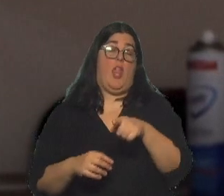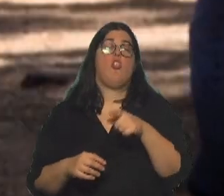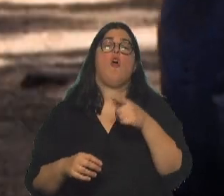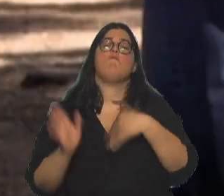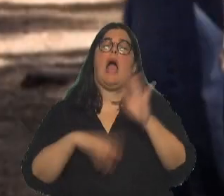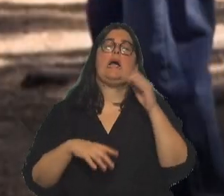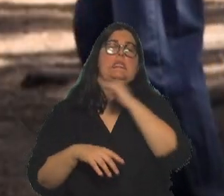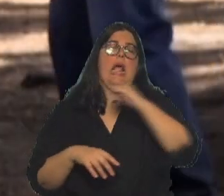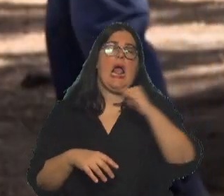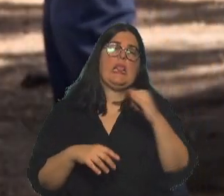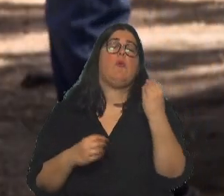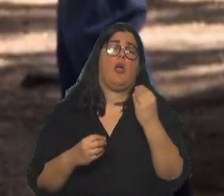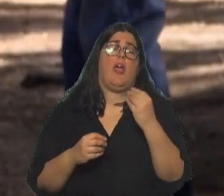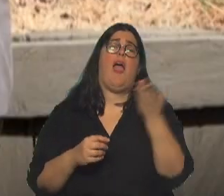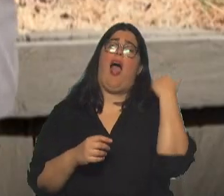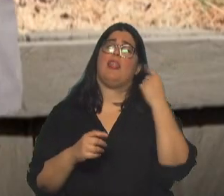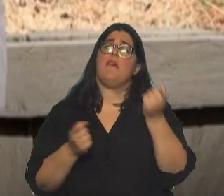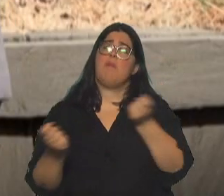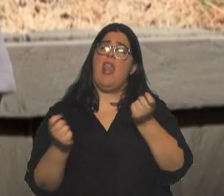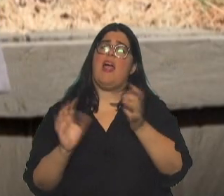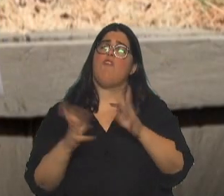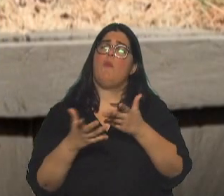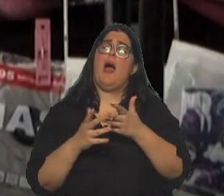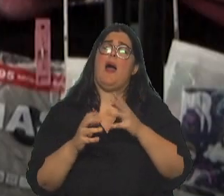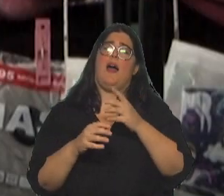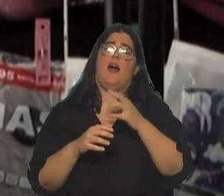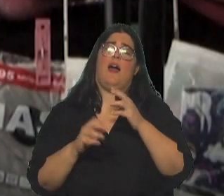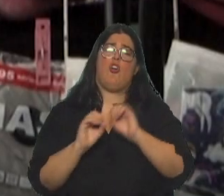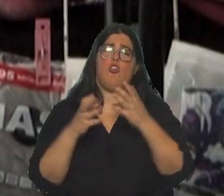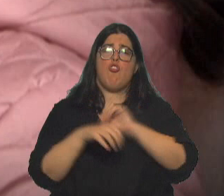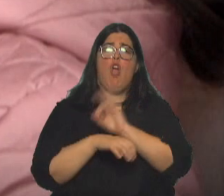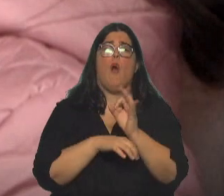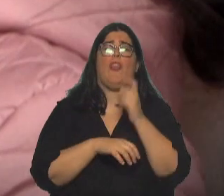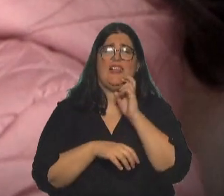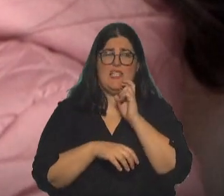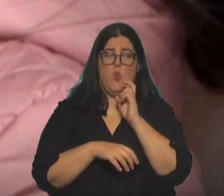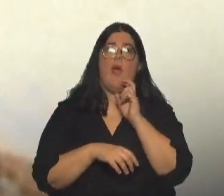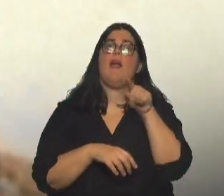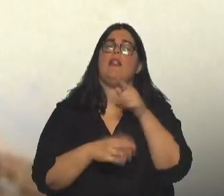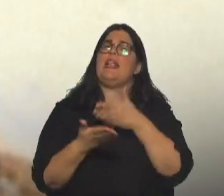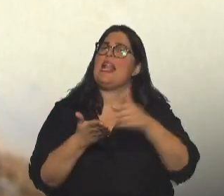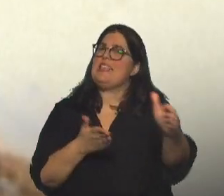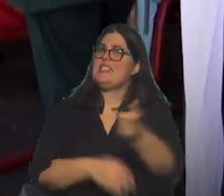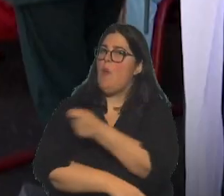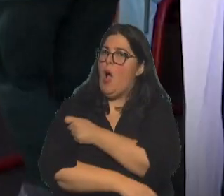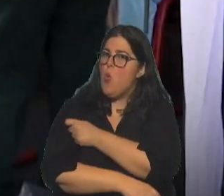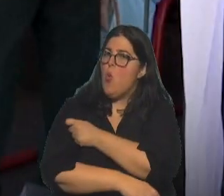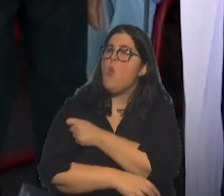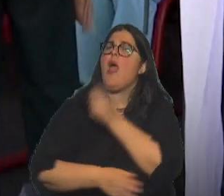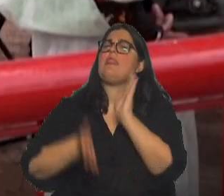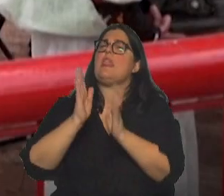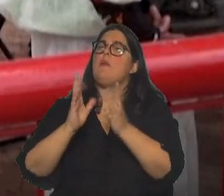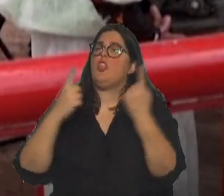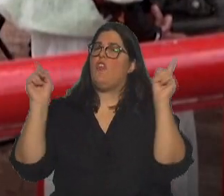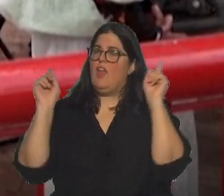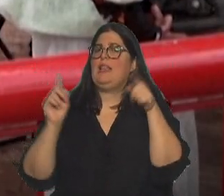manejo de la pandemia de COVID-19, donde el presidente dio respuestas tardías por su rechazo a las vacunas y su promoción a tratamientos